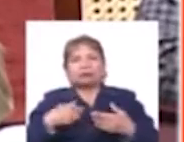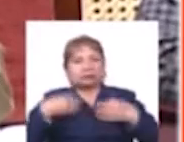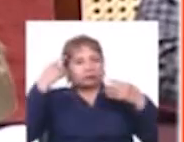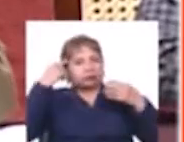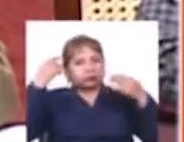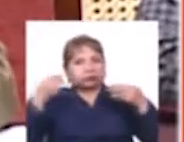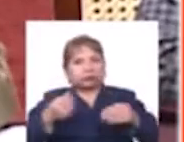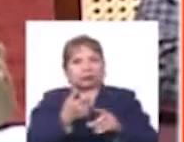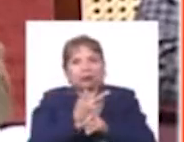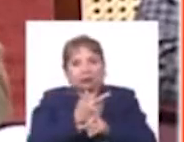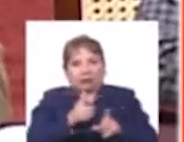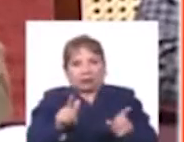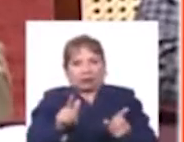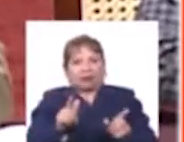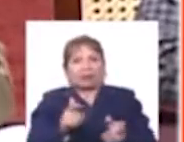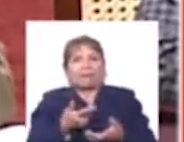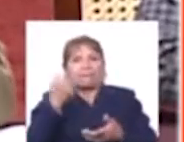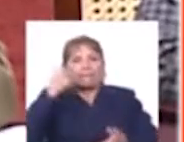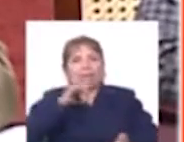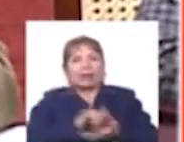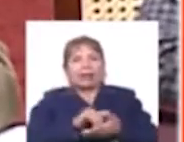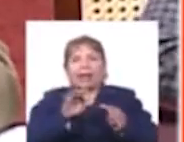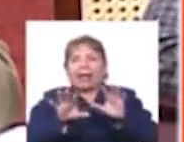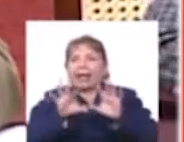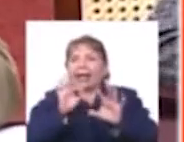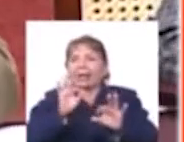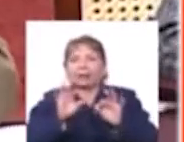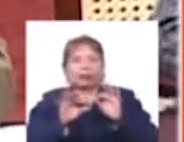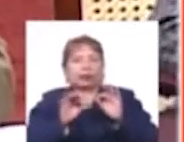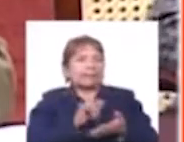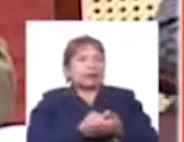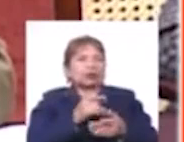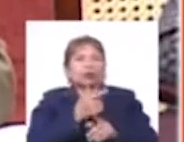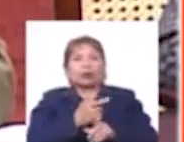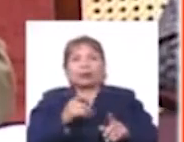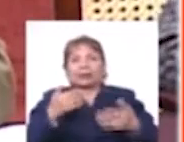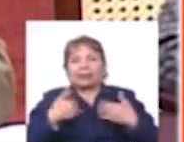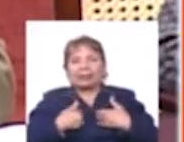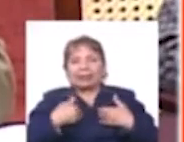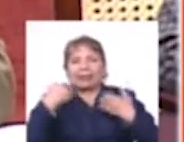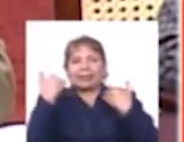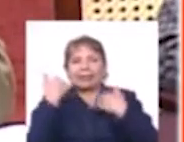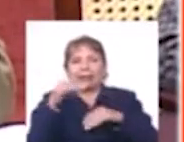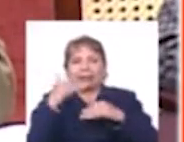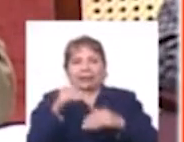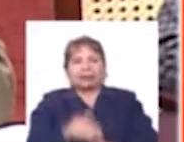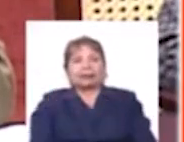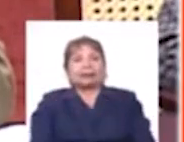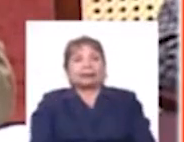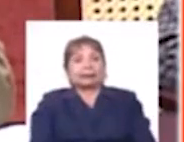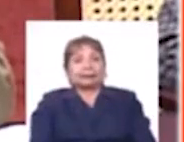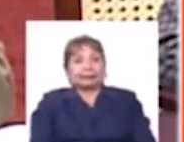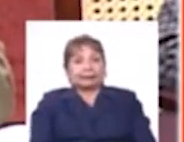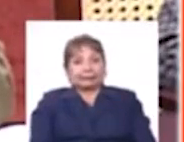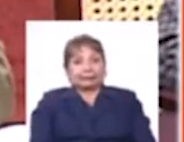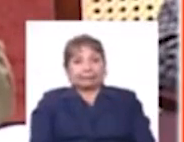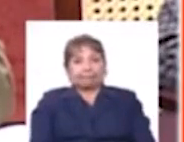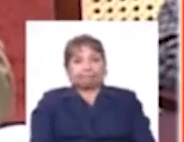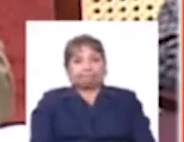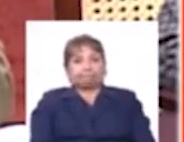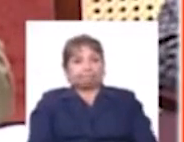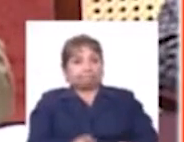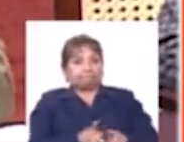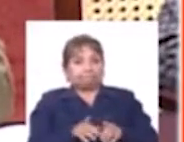los trabajadores, sino para los mismos congresistas. ¿Usted cree que en una época de recesión el Congreso debe